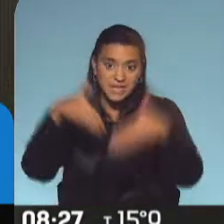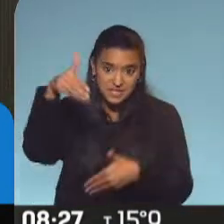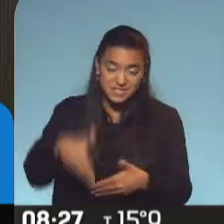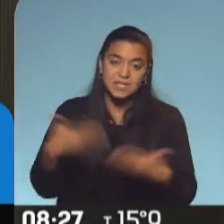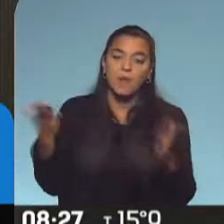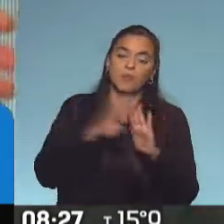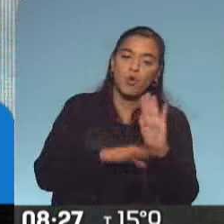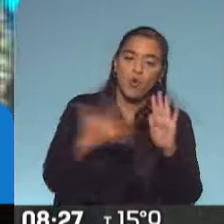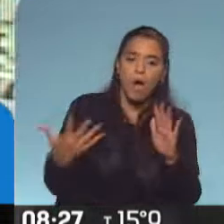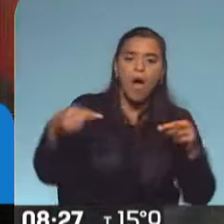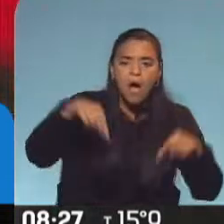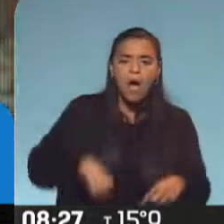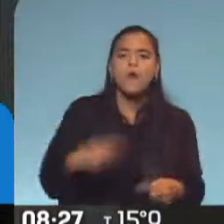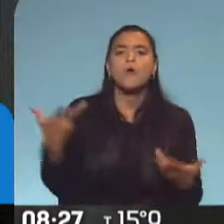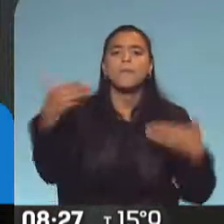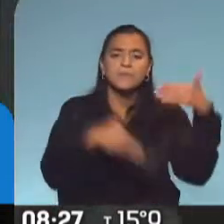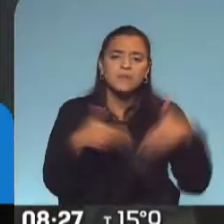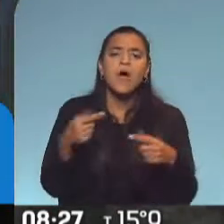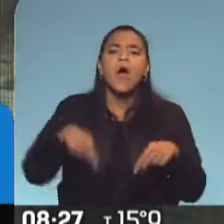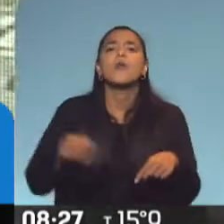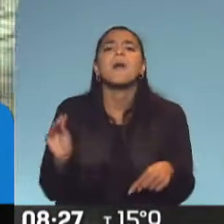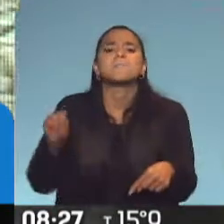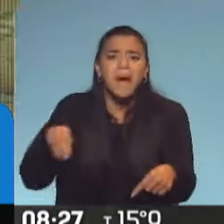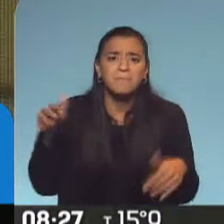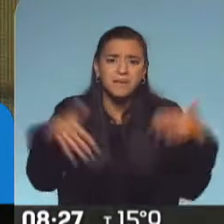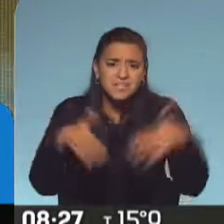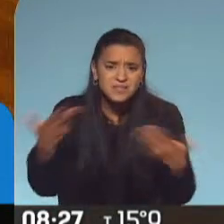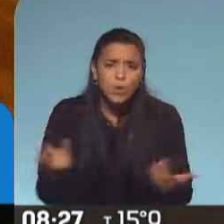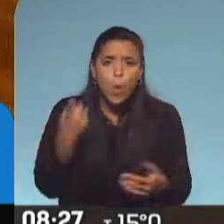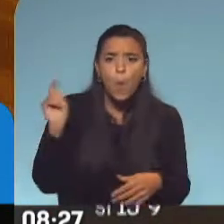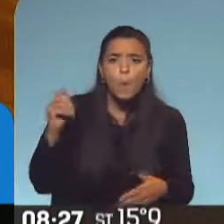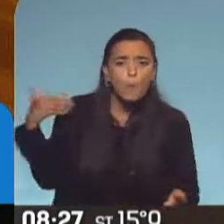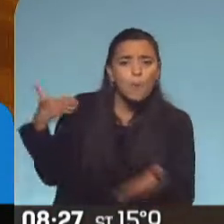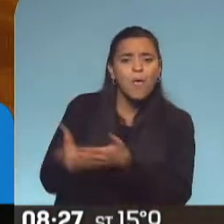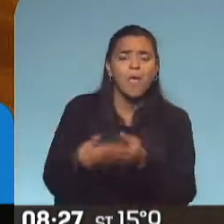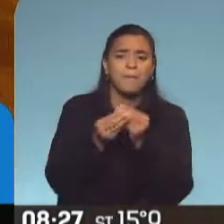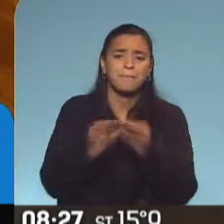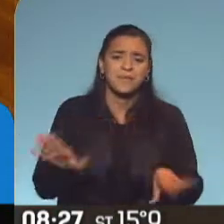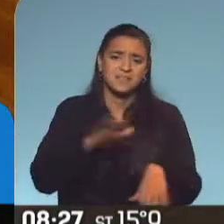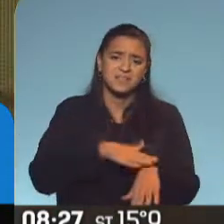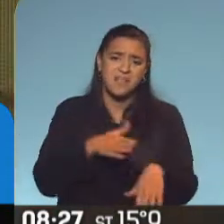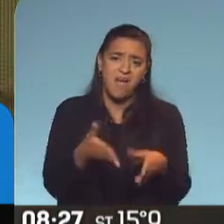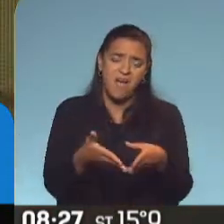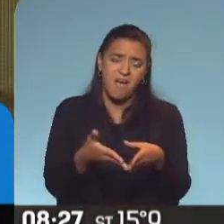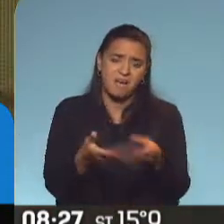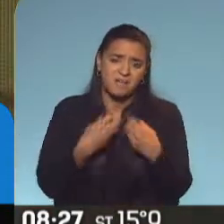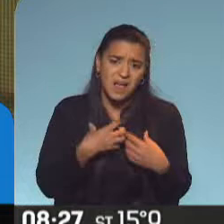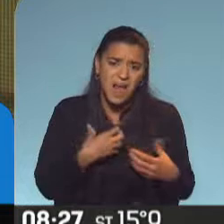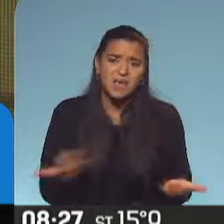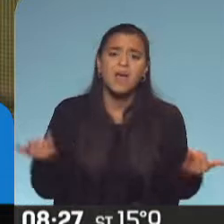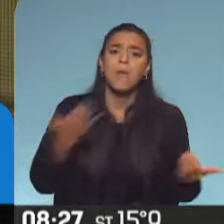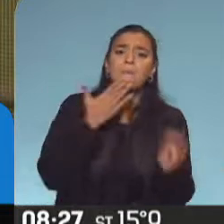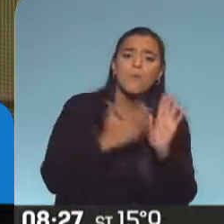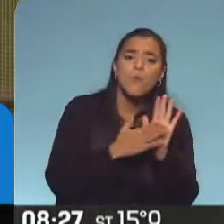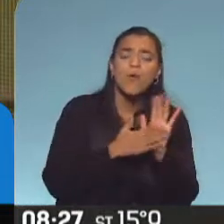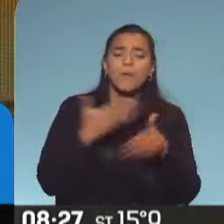presenciales es como que se va corriendo el arco. Ahora más presencialidad cuando pasó un mes del inicio del ciclo lectivo y bueno, siempre hay ensayos de prueba